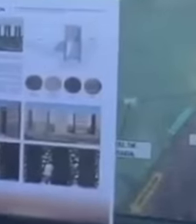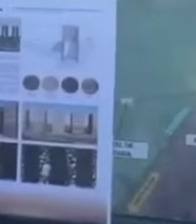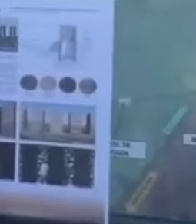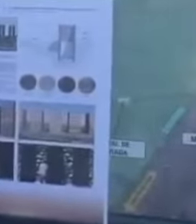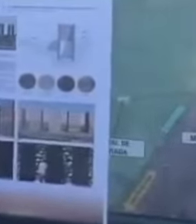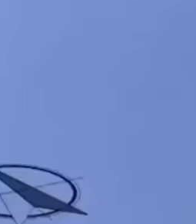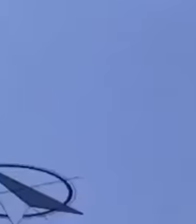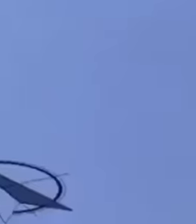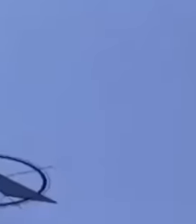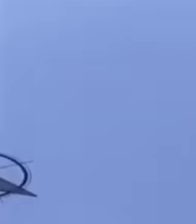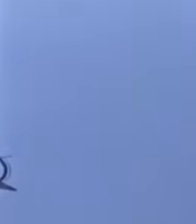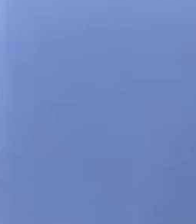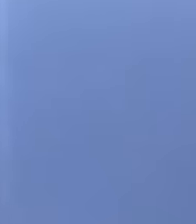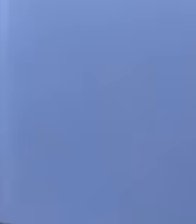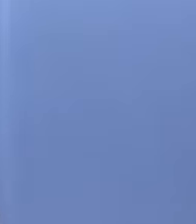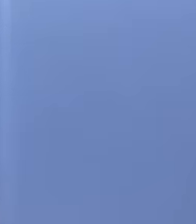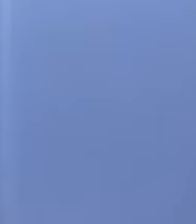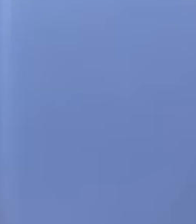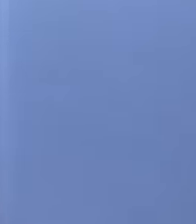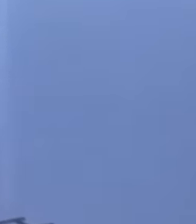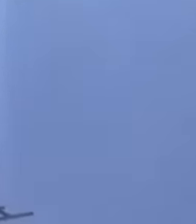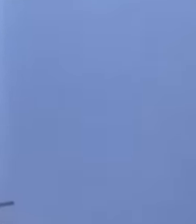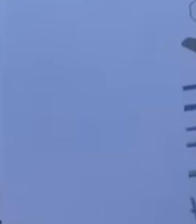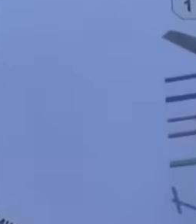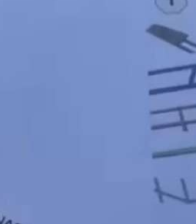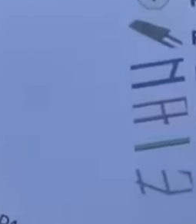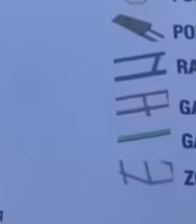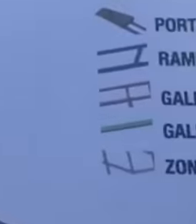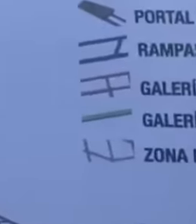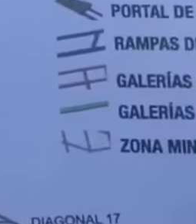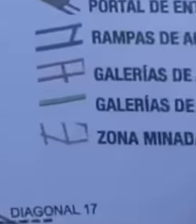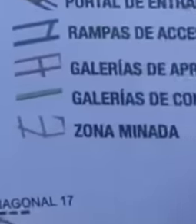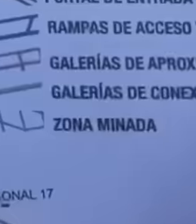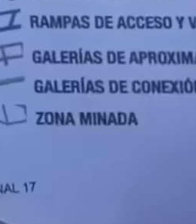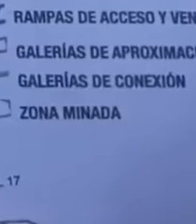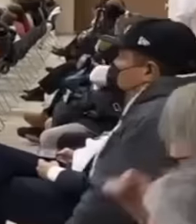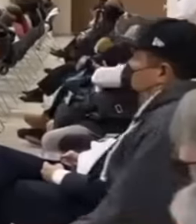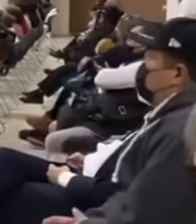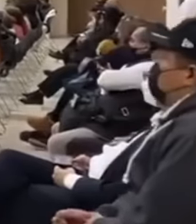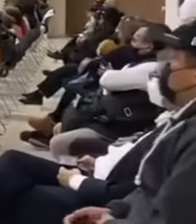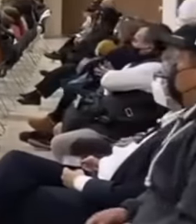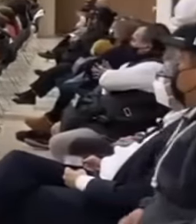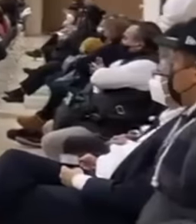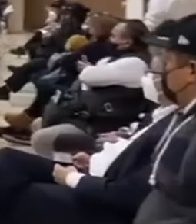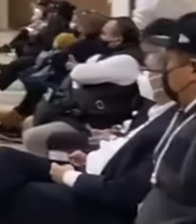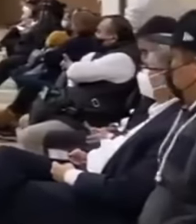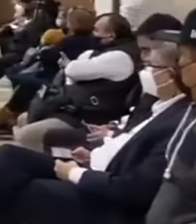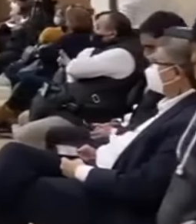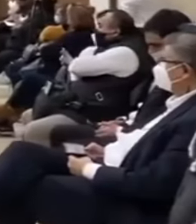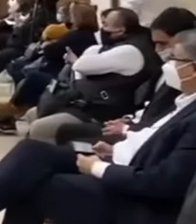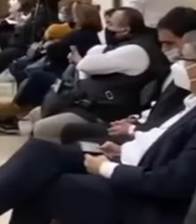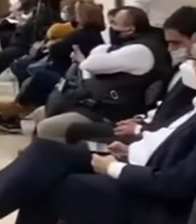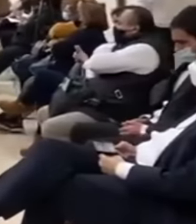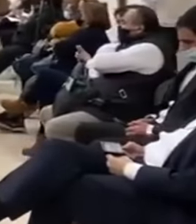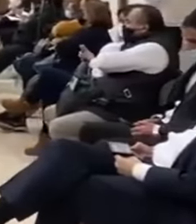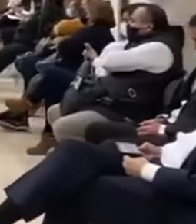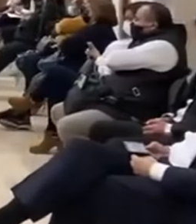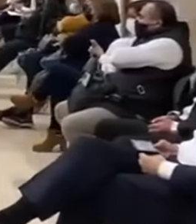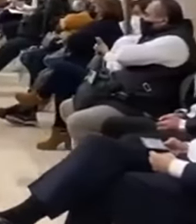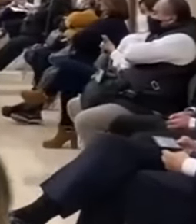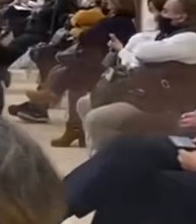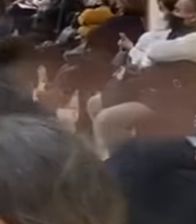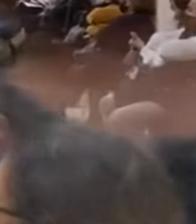el rescate, que es el eje principal del plan de justicia. Estuvimos con las familias,